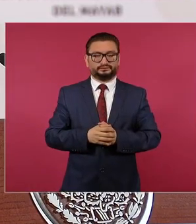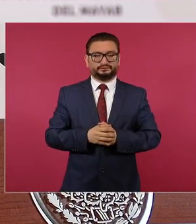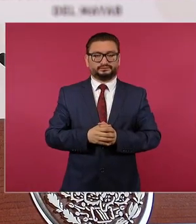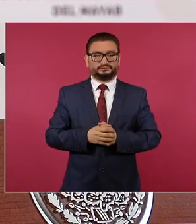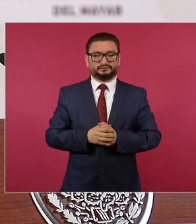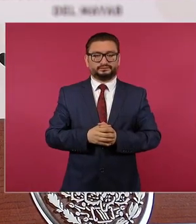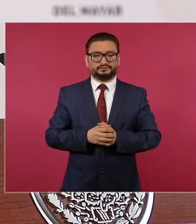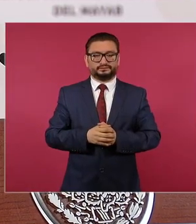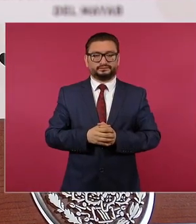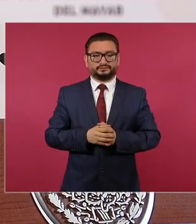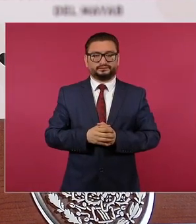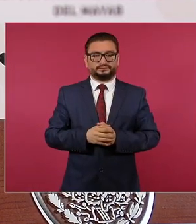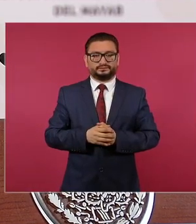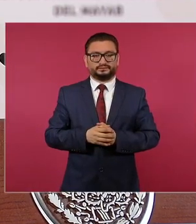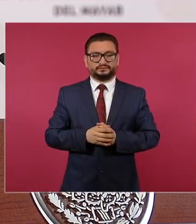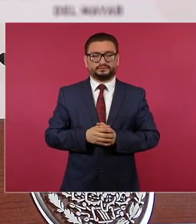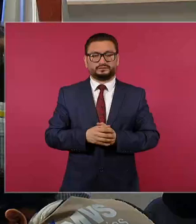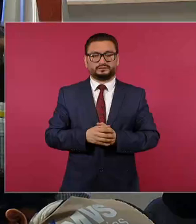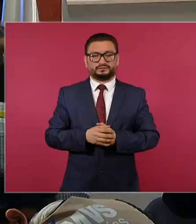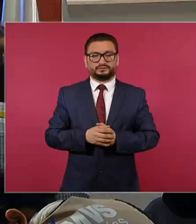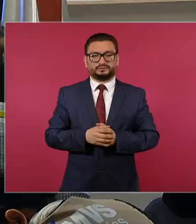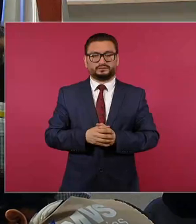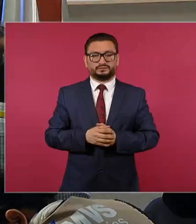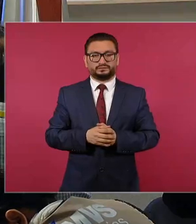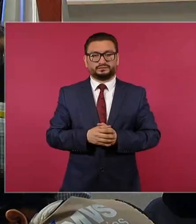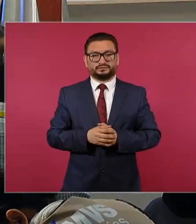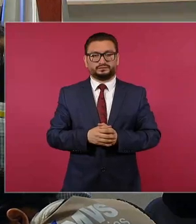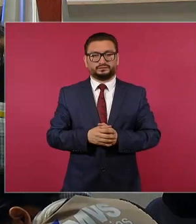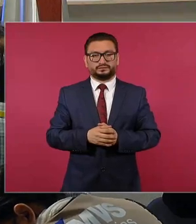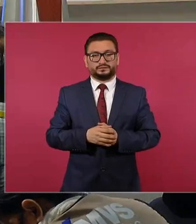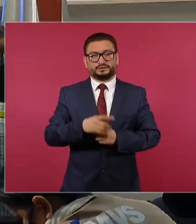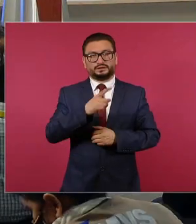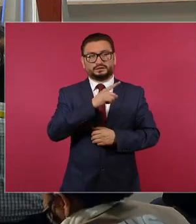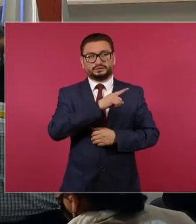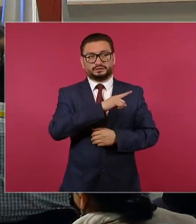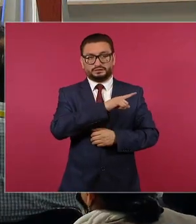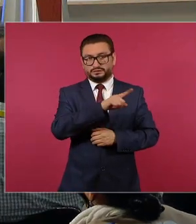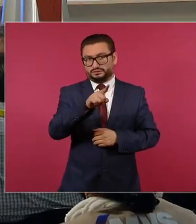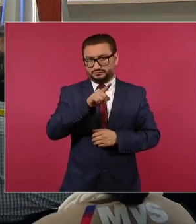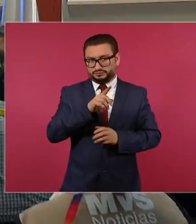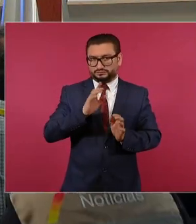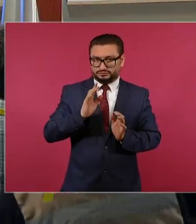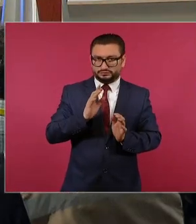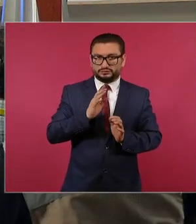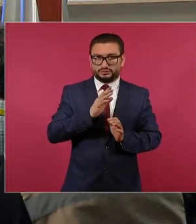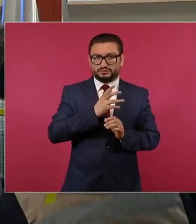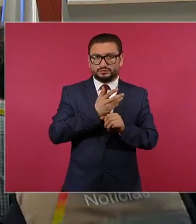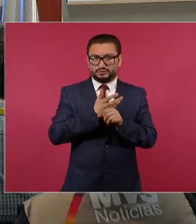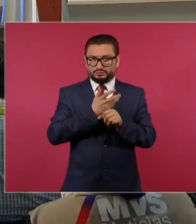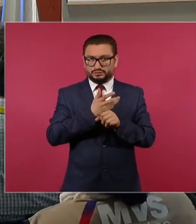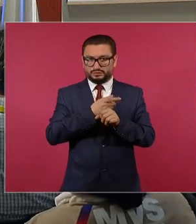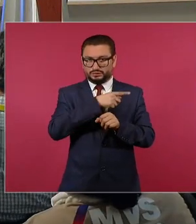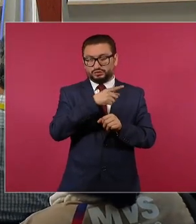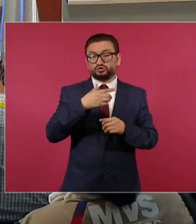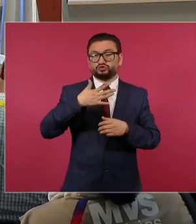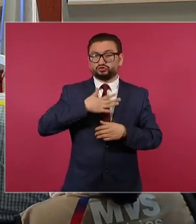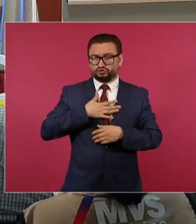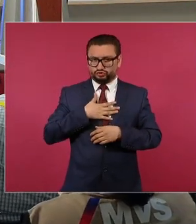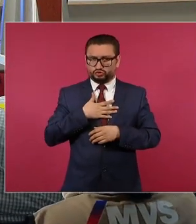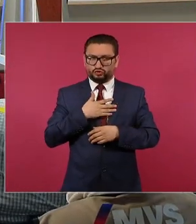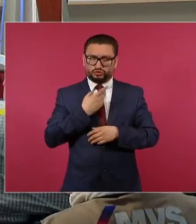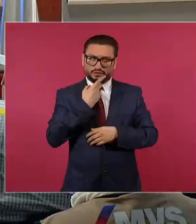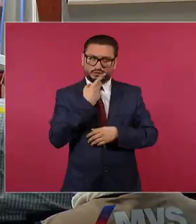Ellos tienen, y es un cuestionamiento fraterno, respetuoso, porque